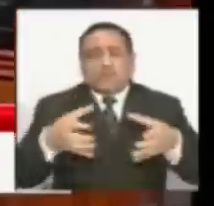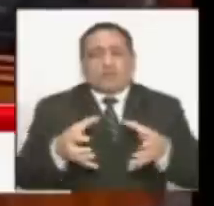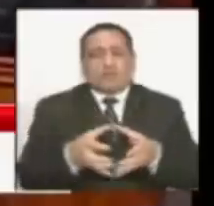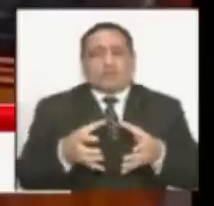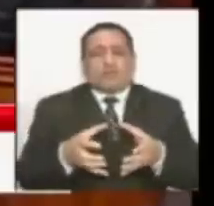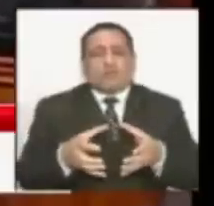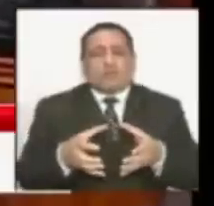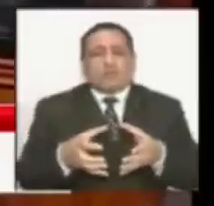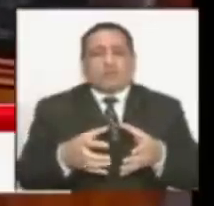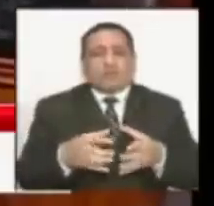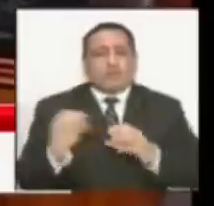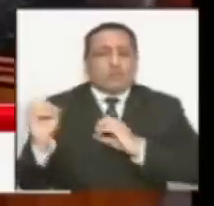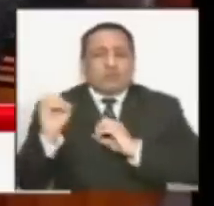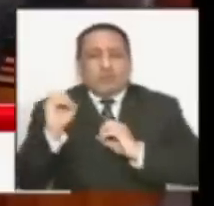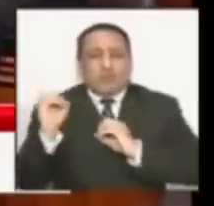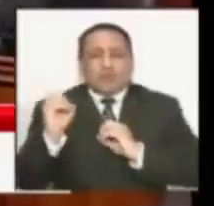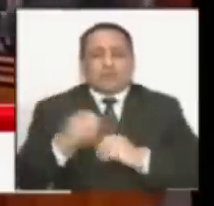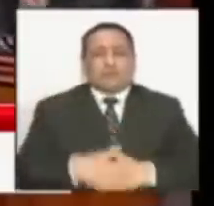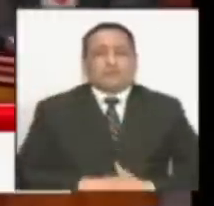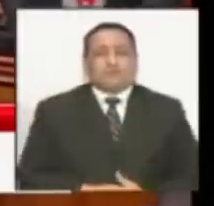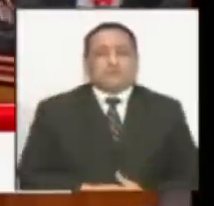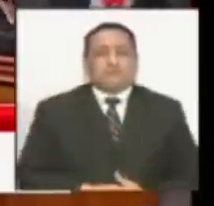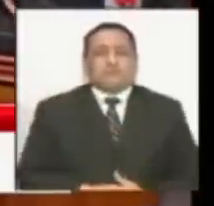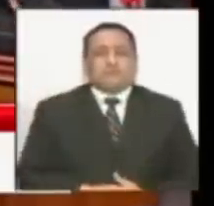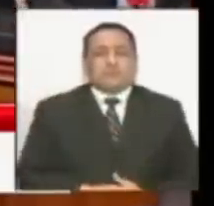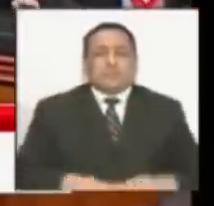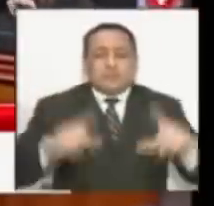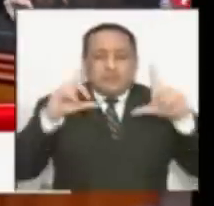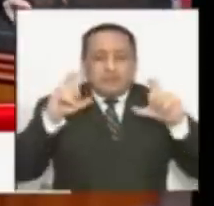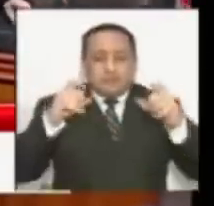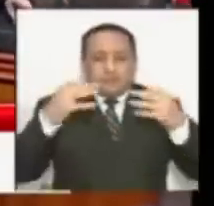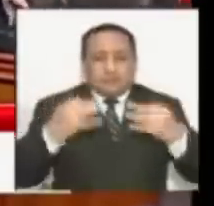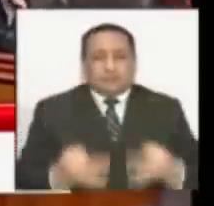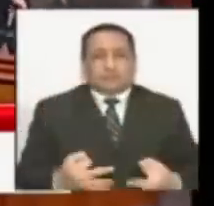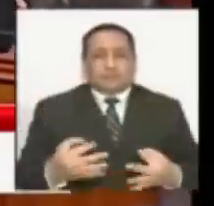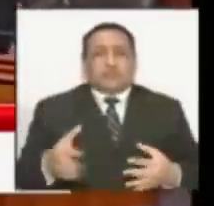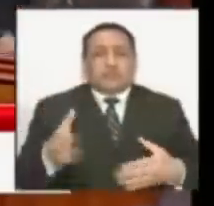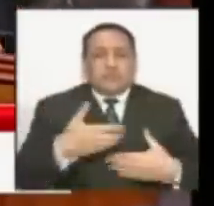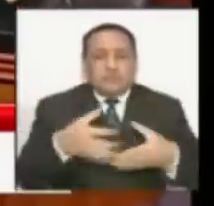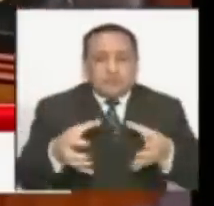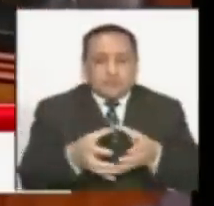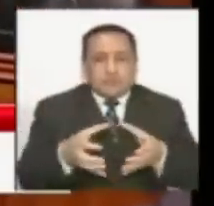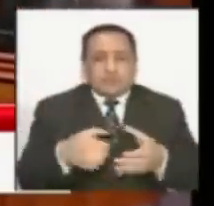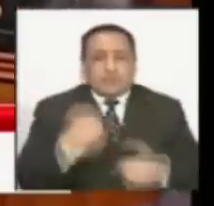no le corresponde estar ahí.